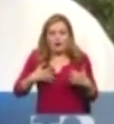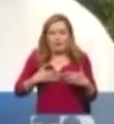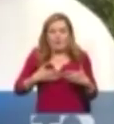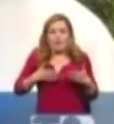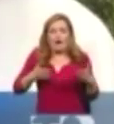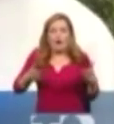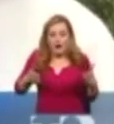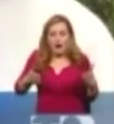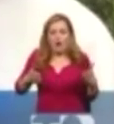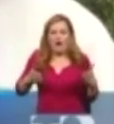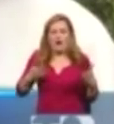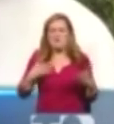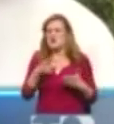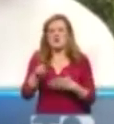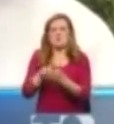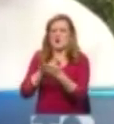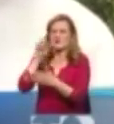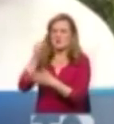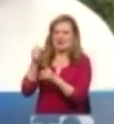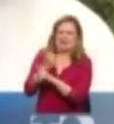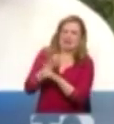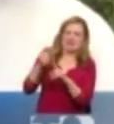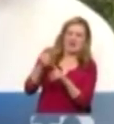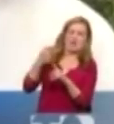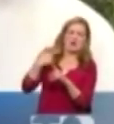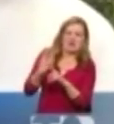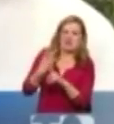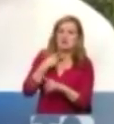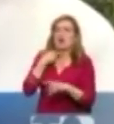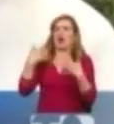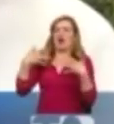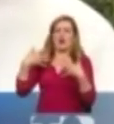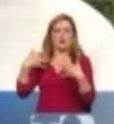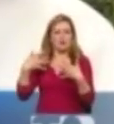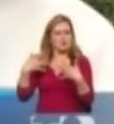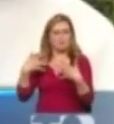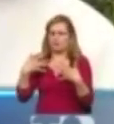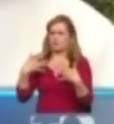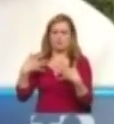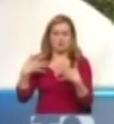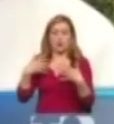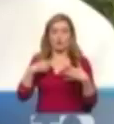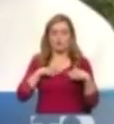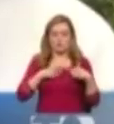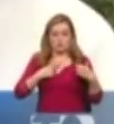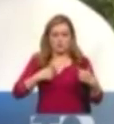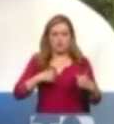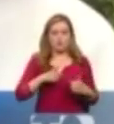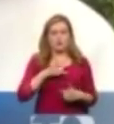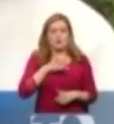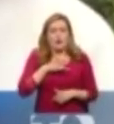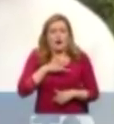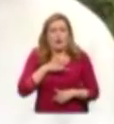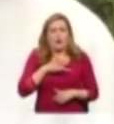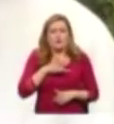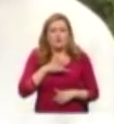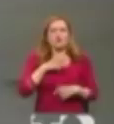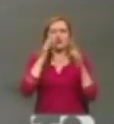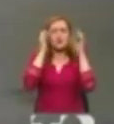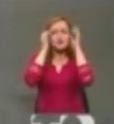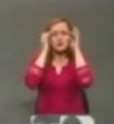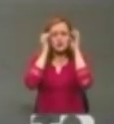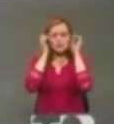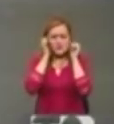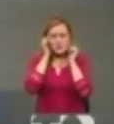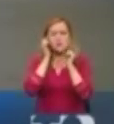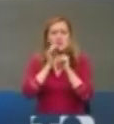acción, violencia, horror, miedos, sino más bien es la película donde entramos en reflexión en una forma meditativa.